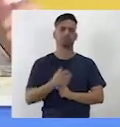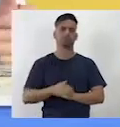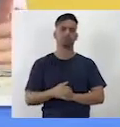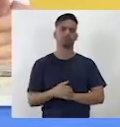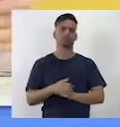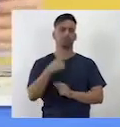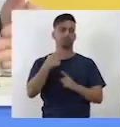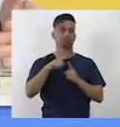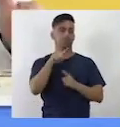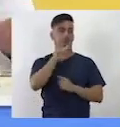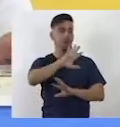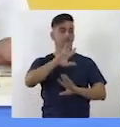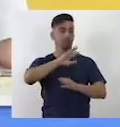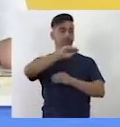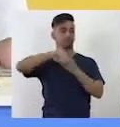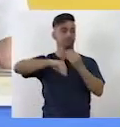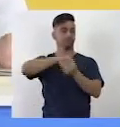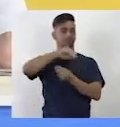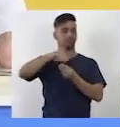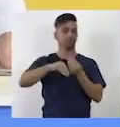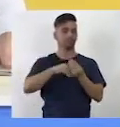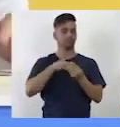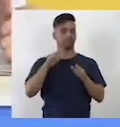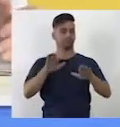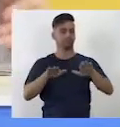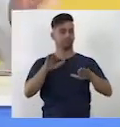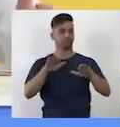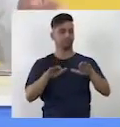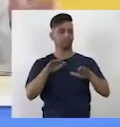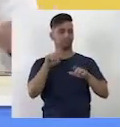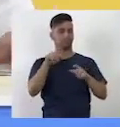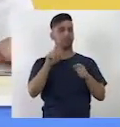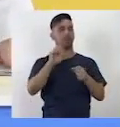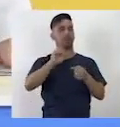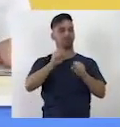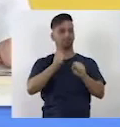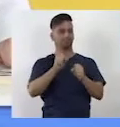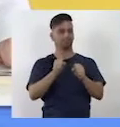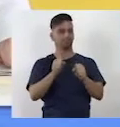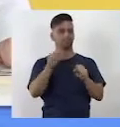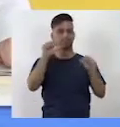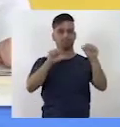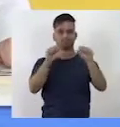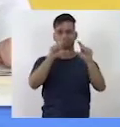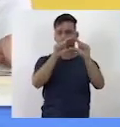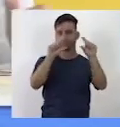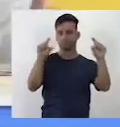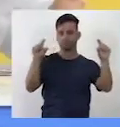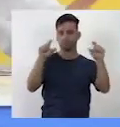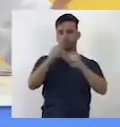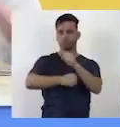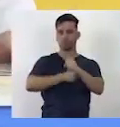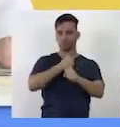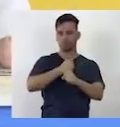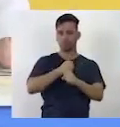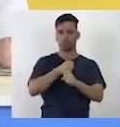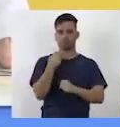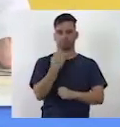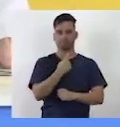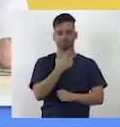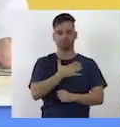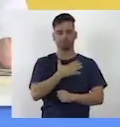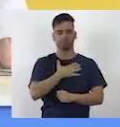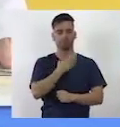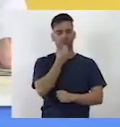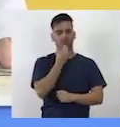pero cuando usted cambia las condiciones estándar es tiene que hacer un ajuste a la fórmula que van a utilizar nosotros y se complejiza la situación